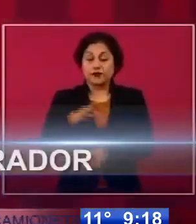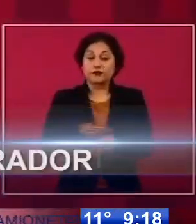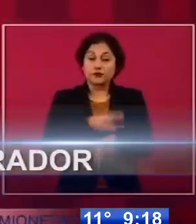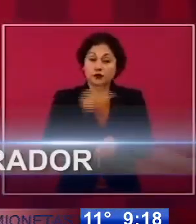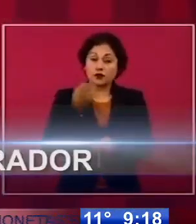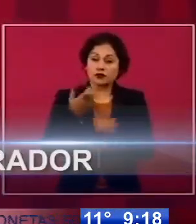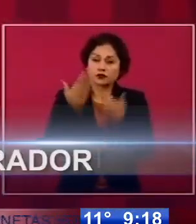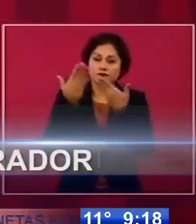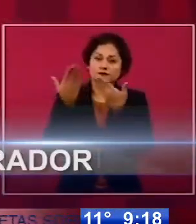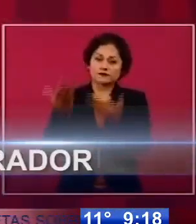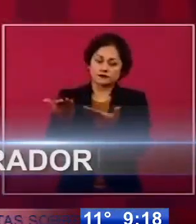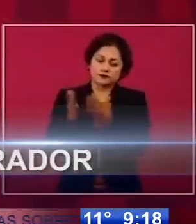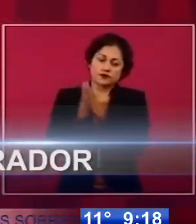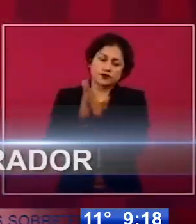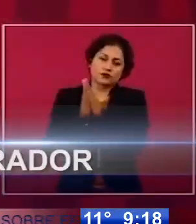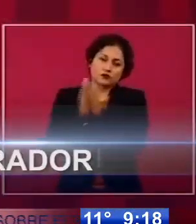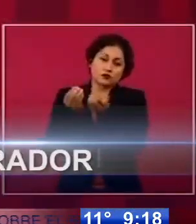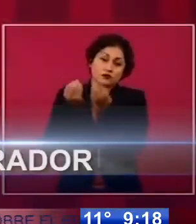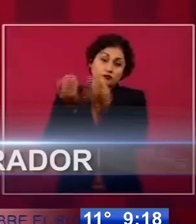enviarle a Ciro un abrazo.